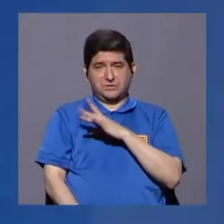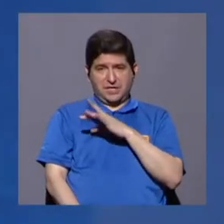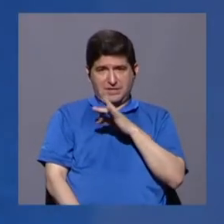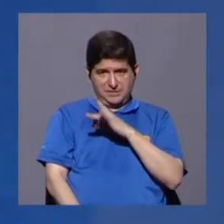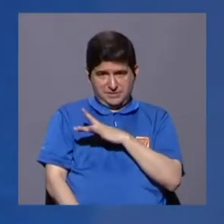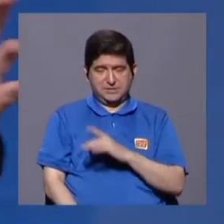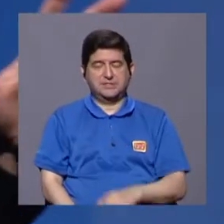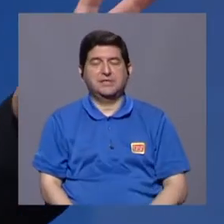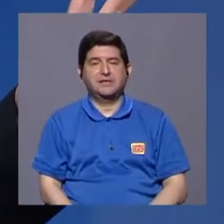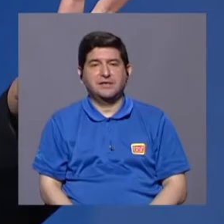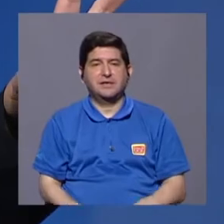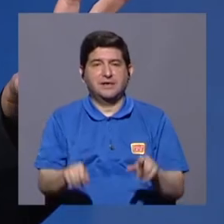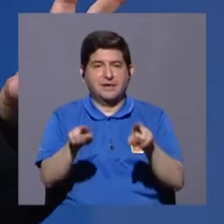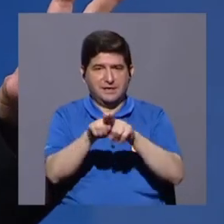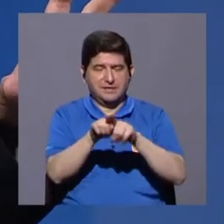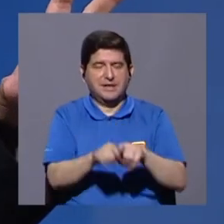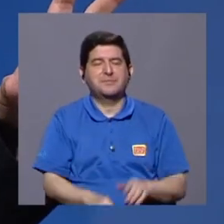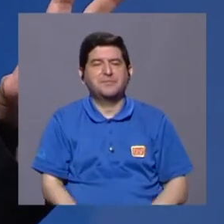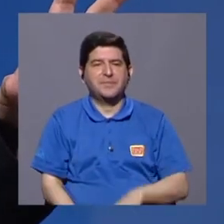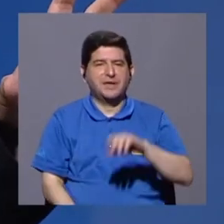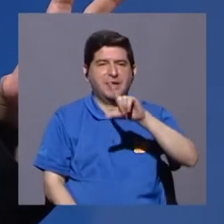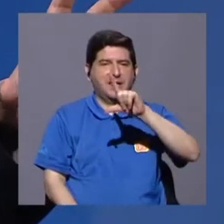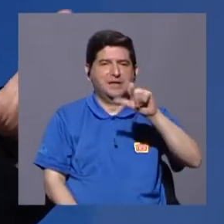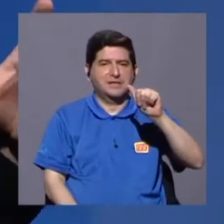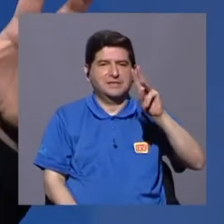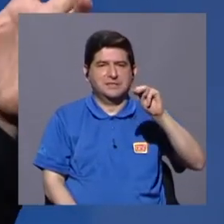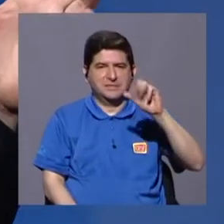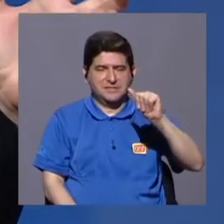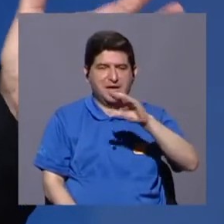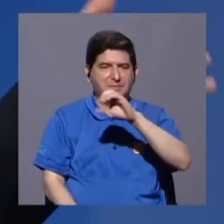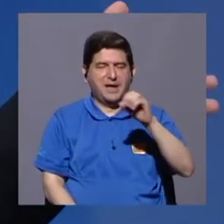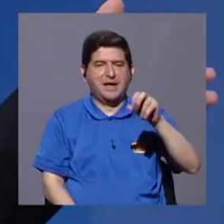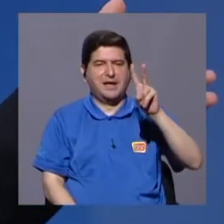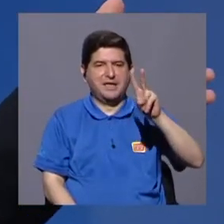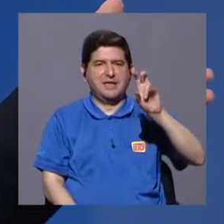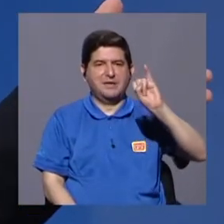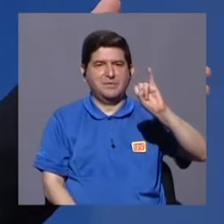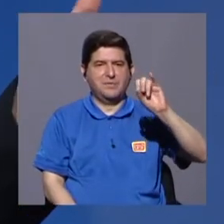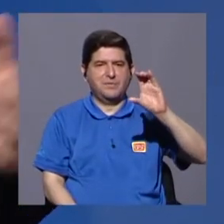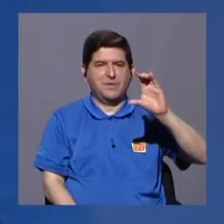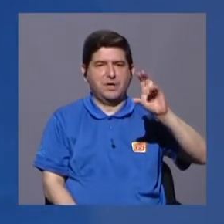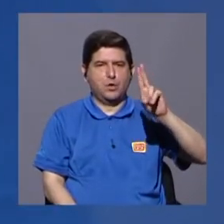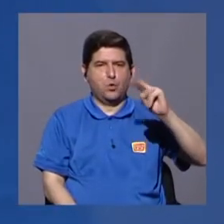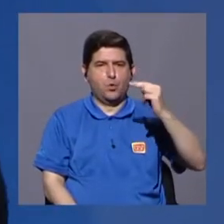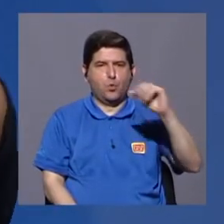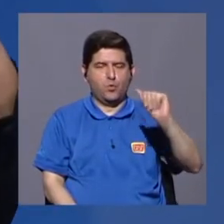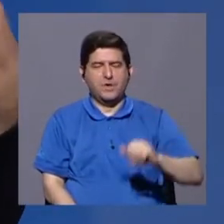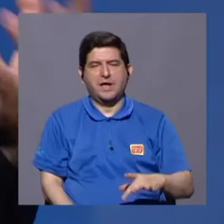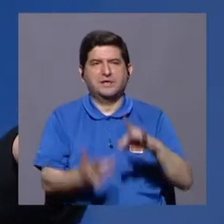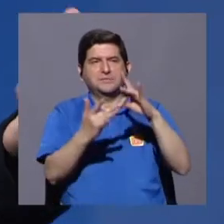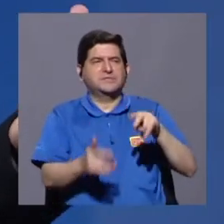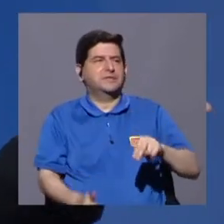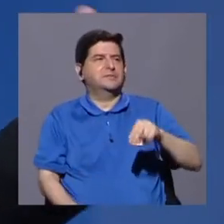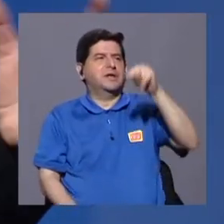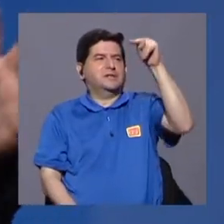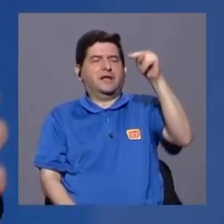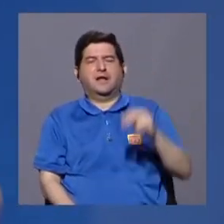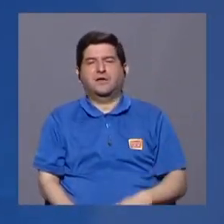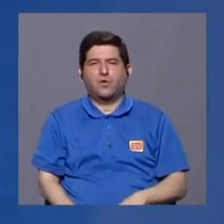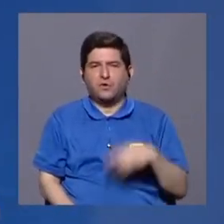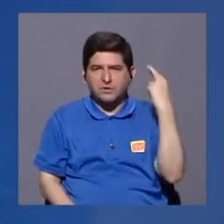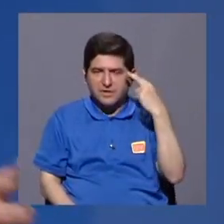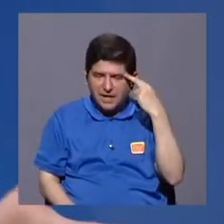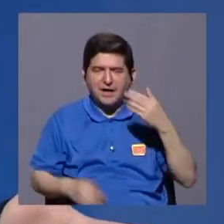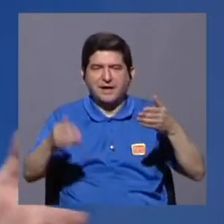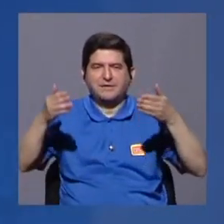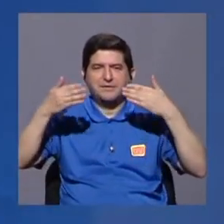también tienen su son sobretodo predominantes en el en el norte por el clima y demás la